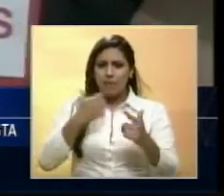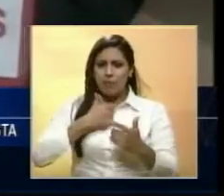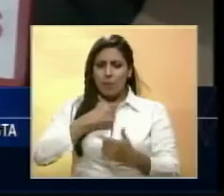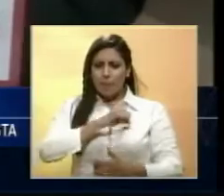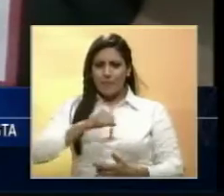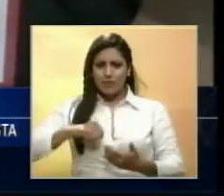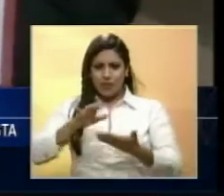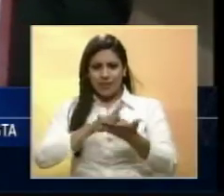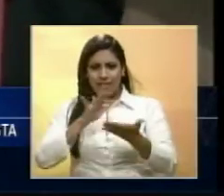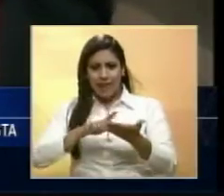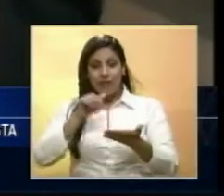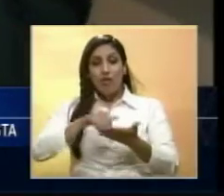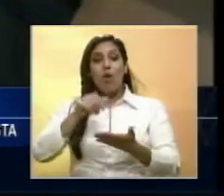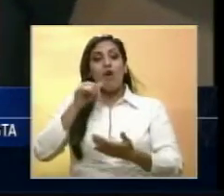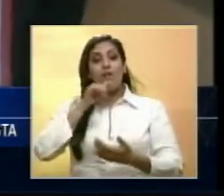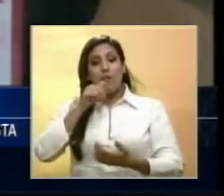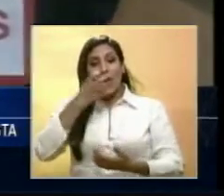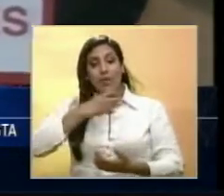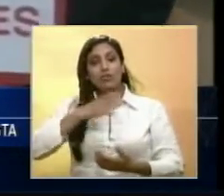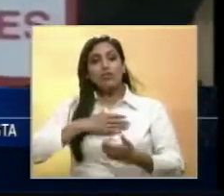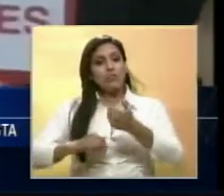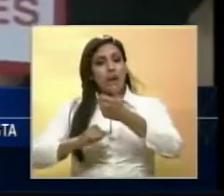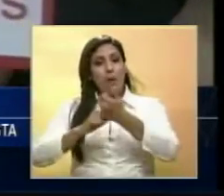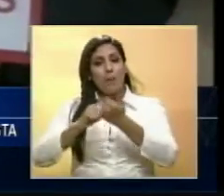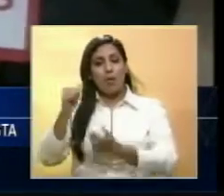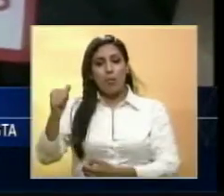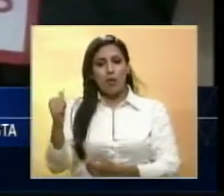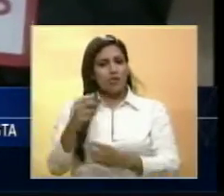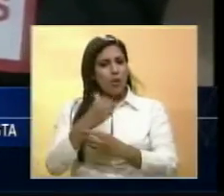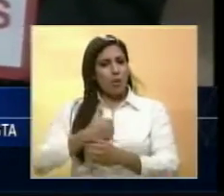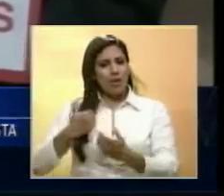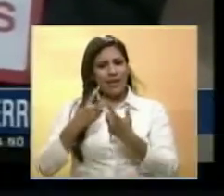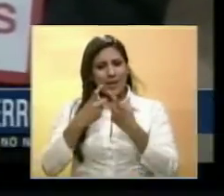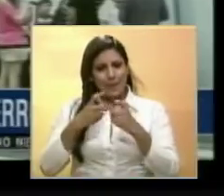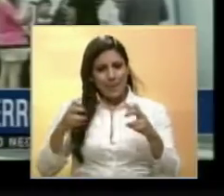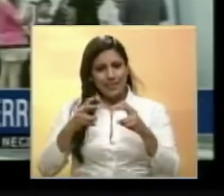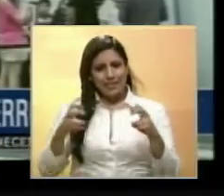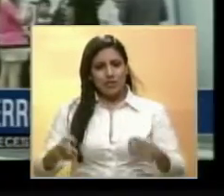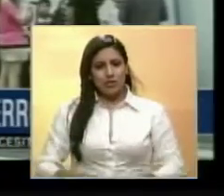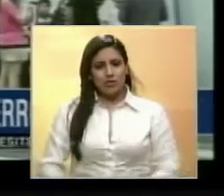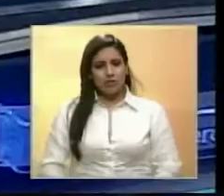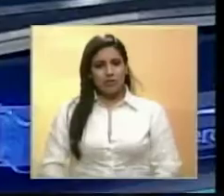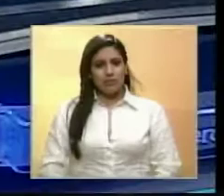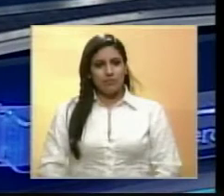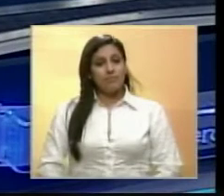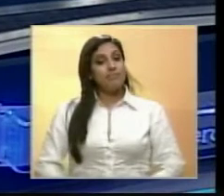FBI, Apple manifestó que planea apoyar a la policía en cualquier investigación que se requiera.